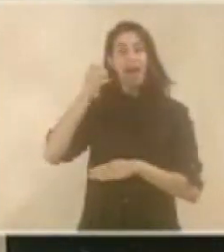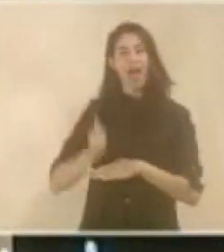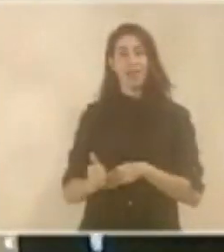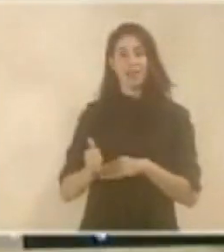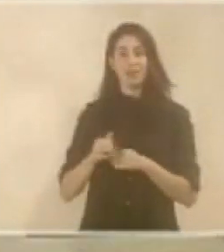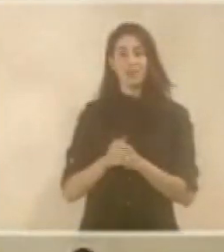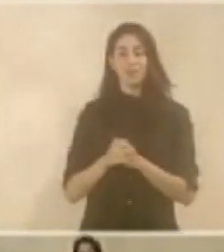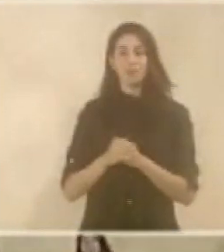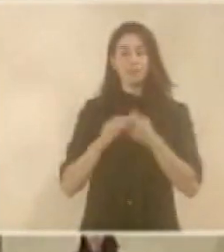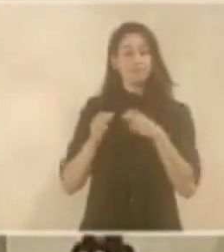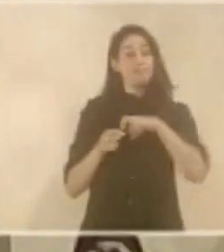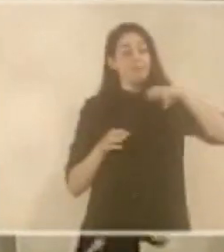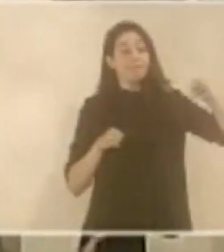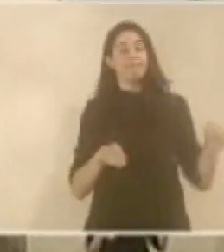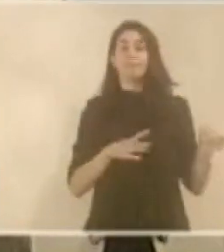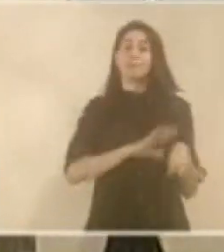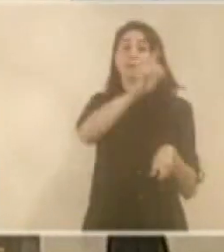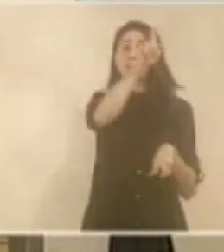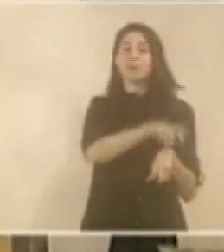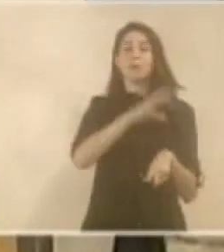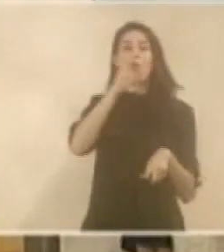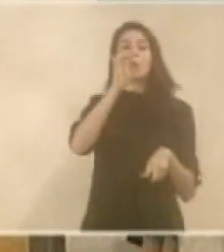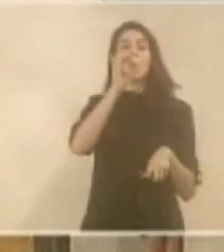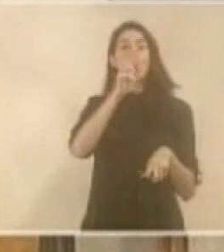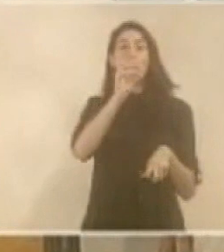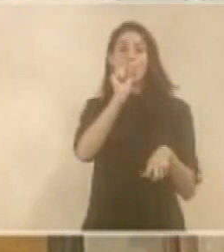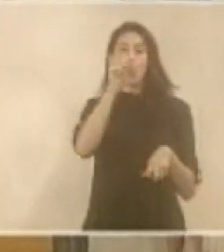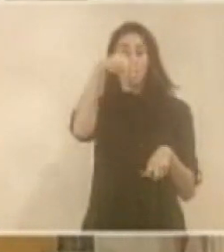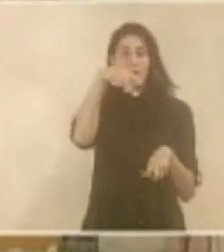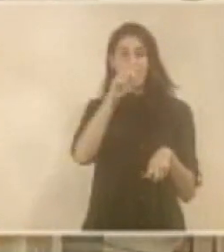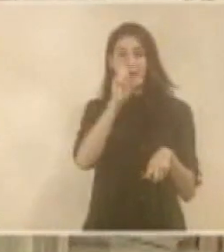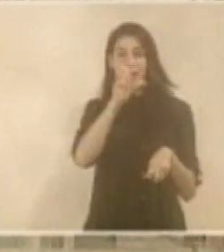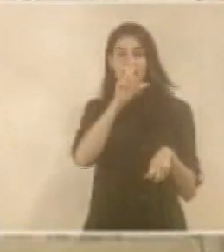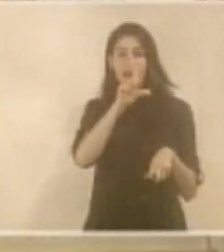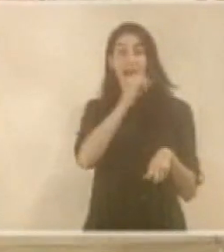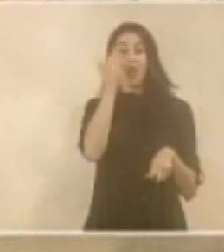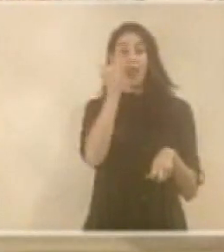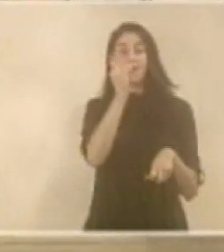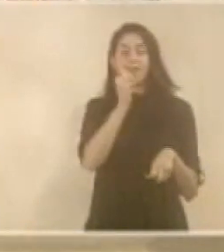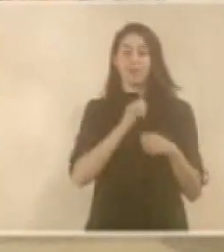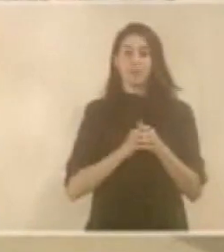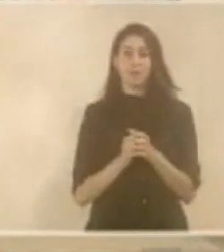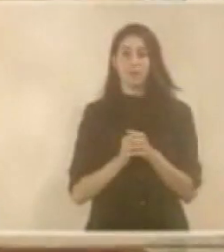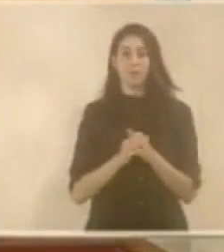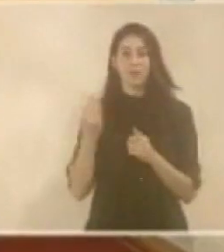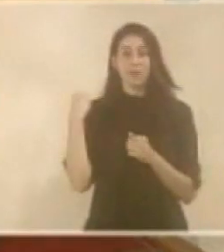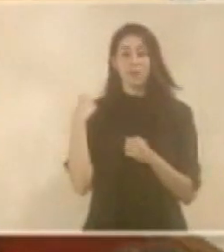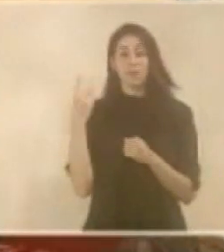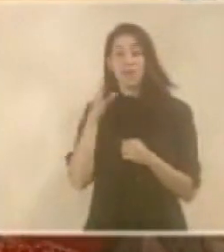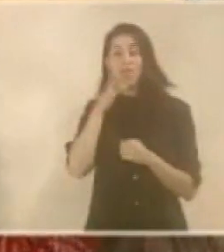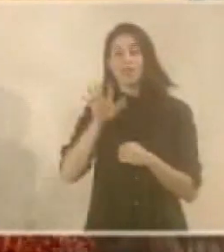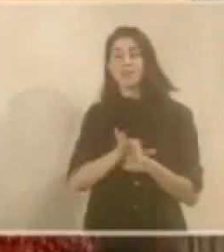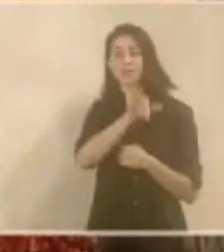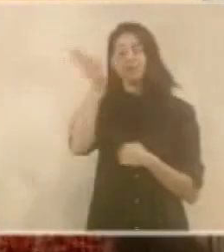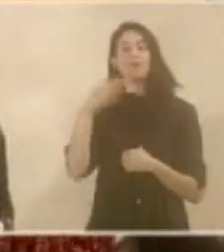conferenciante del acto, coronel don José Ángel Soriano Trujillo. Hace uso de la palabra el excelentísimo señor don Ramón Fernández Pacheco Monterreal,